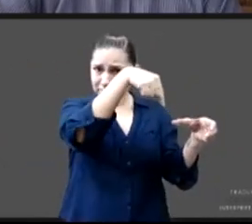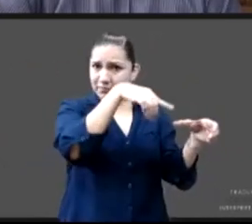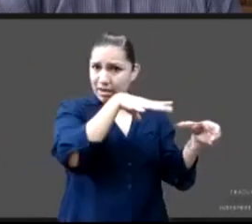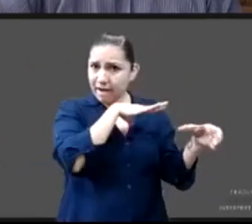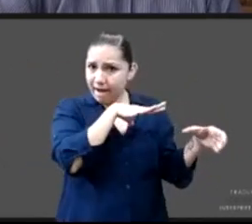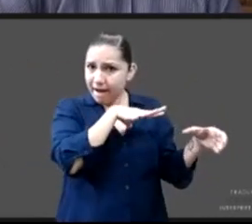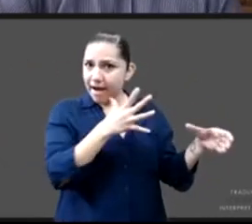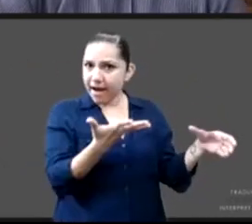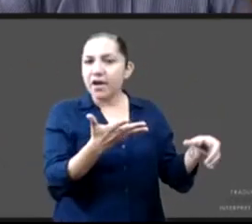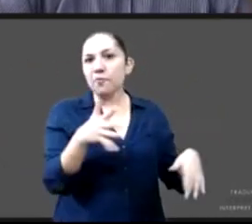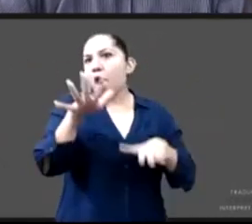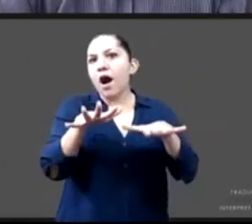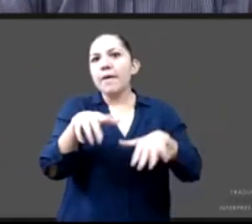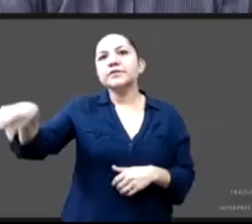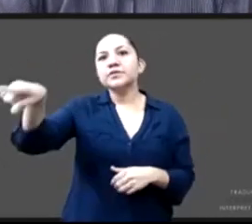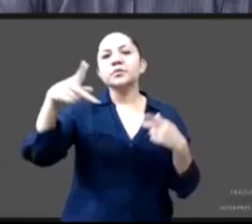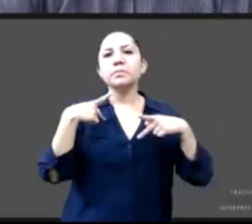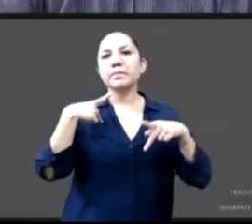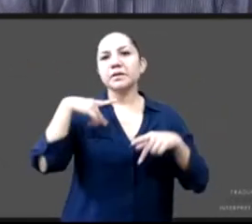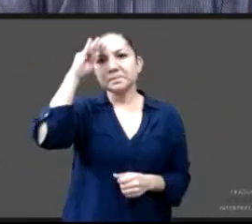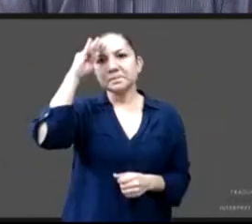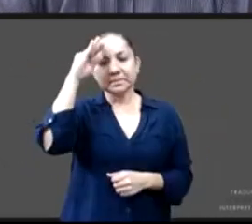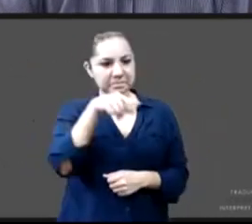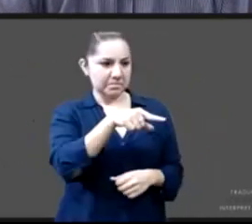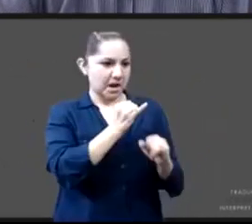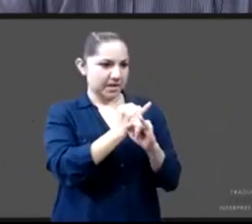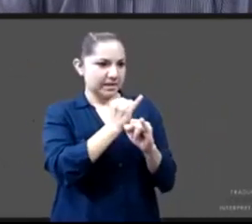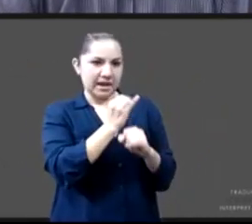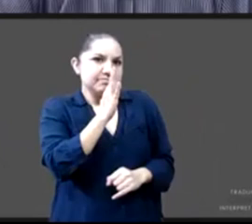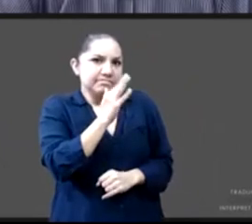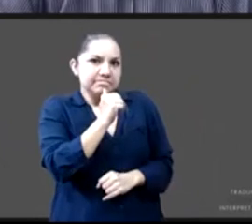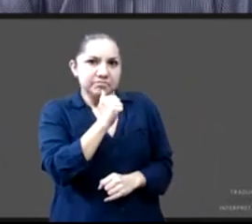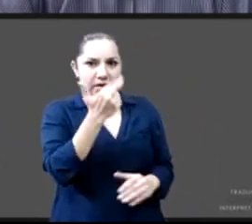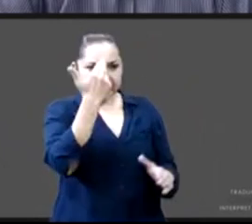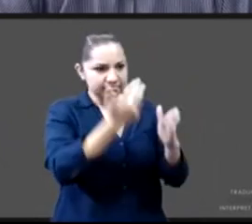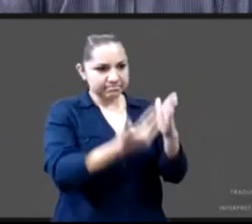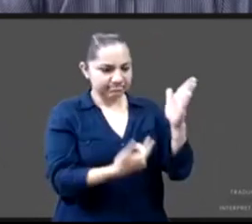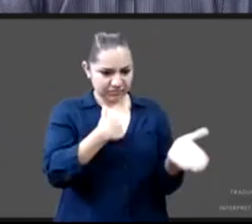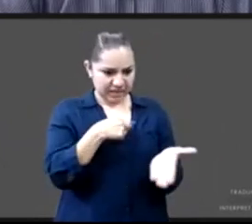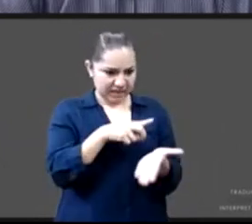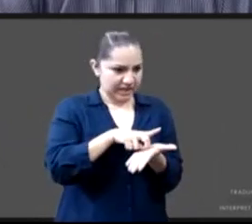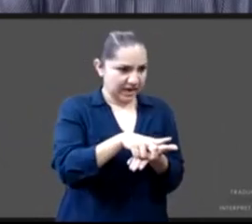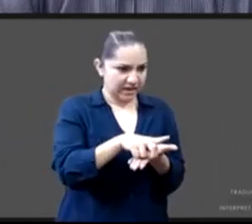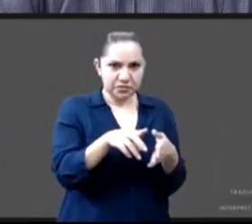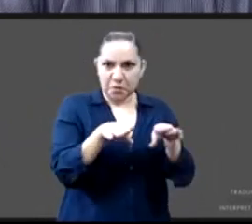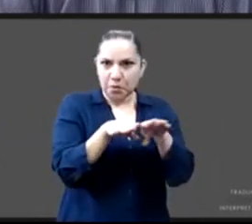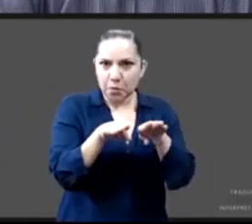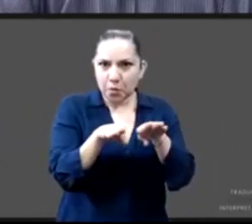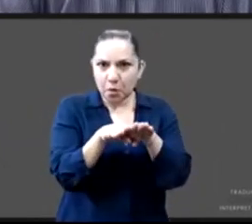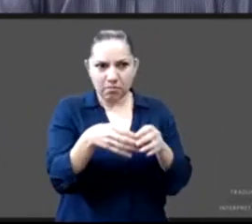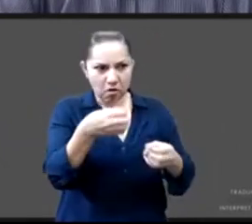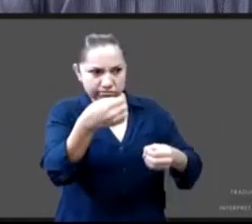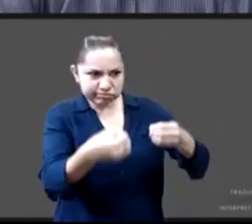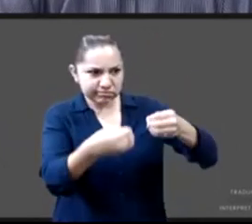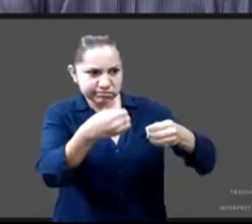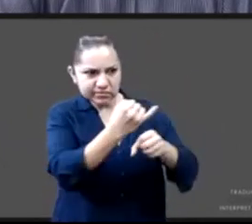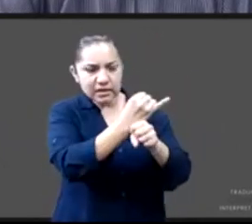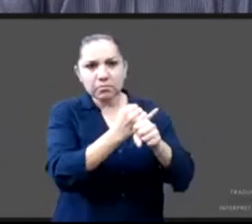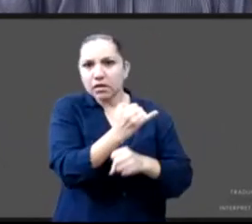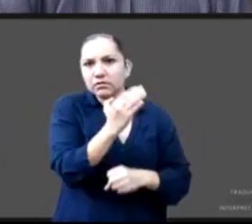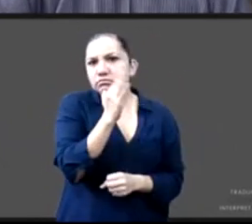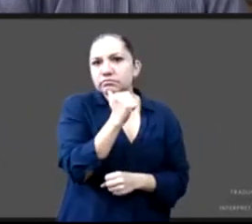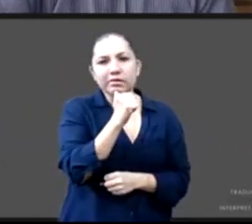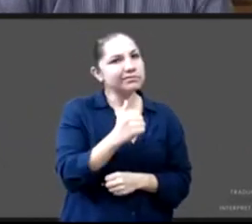Internet, y segundo, que tal vez este delito no puede ser investigado. Entonces, lo primero es hacer esa